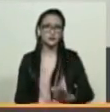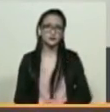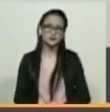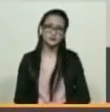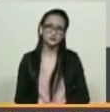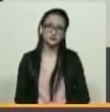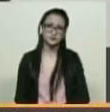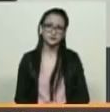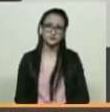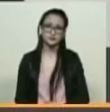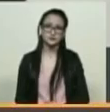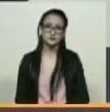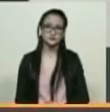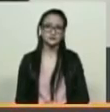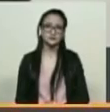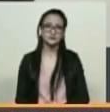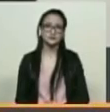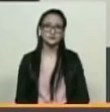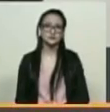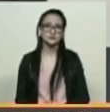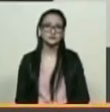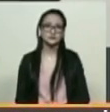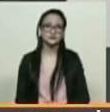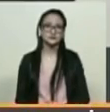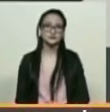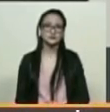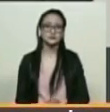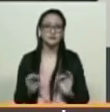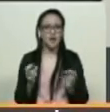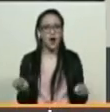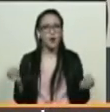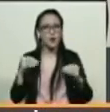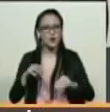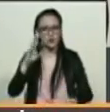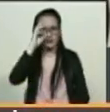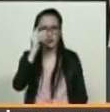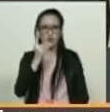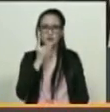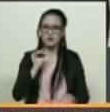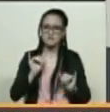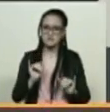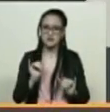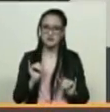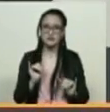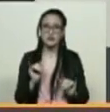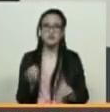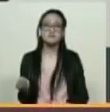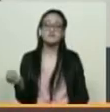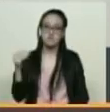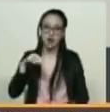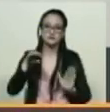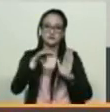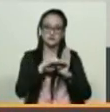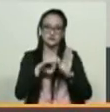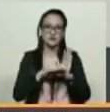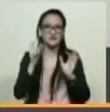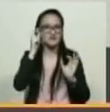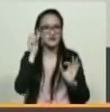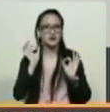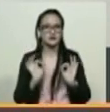Que es, además, en la columna vertebral del Acuerdo de Santo Domingo, agregándole lo correspondiente a la